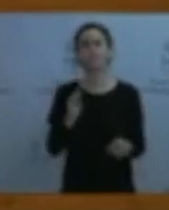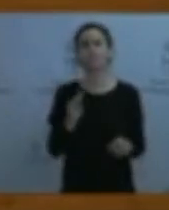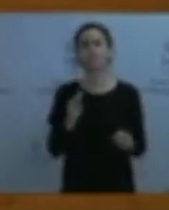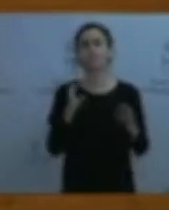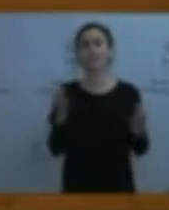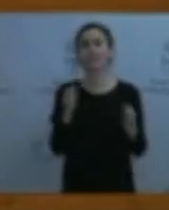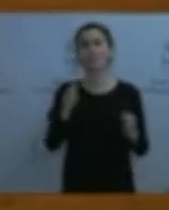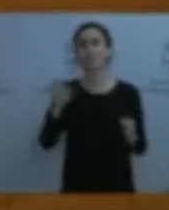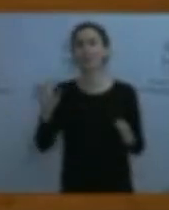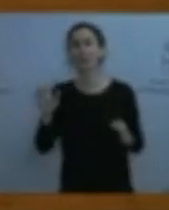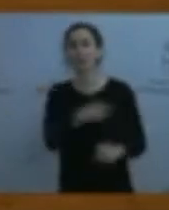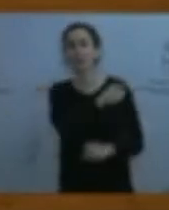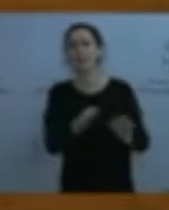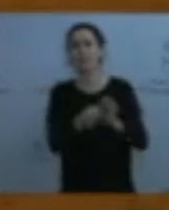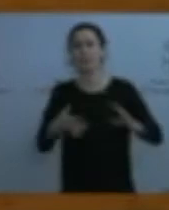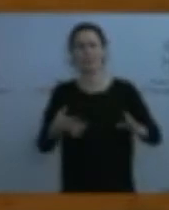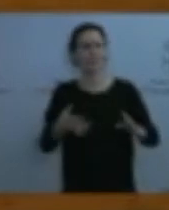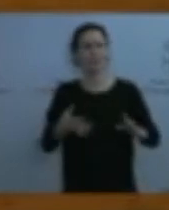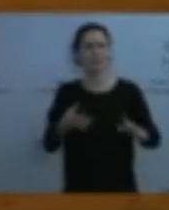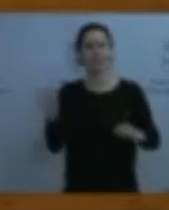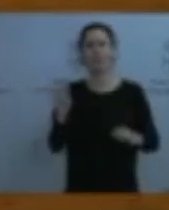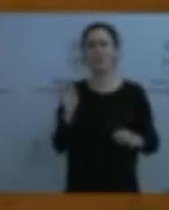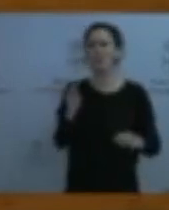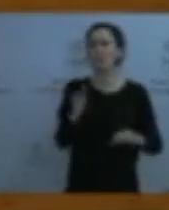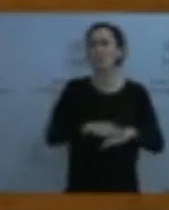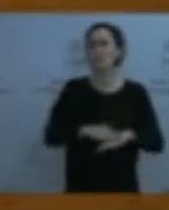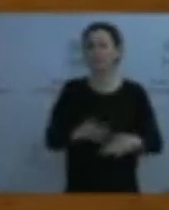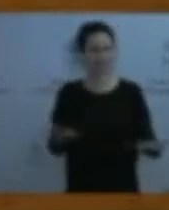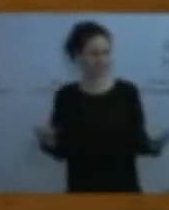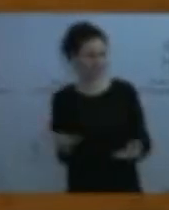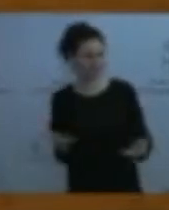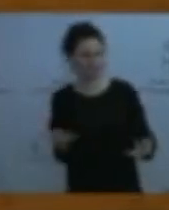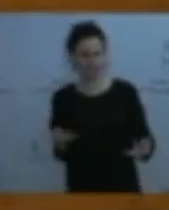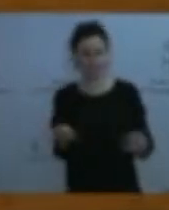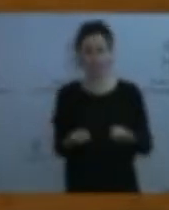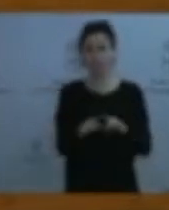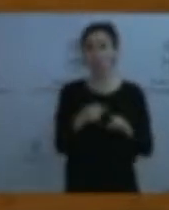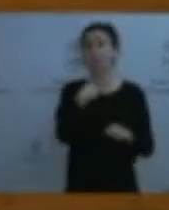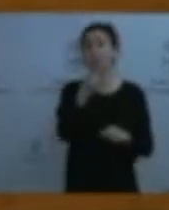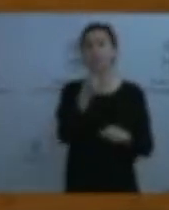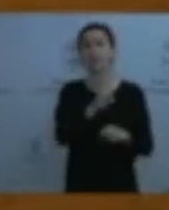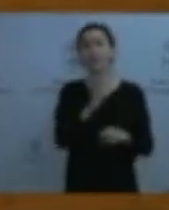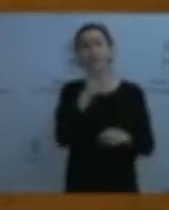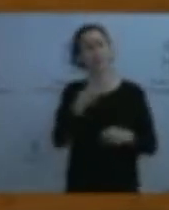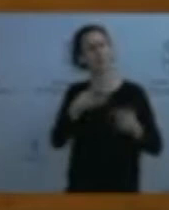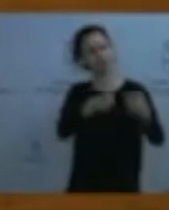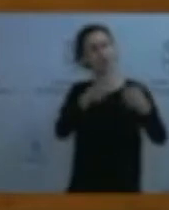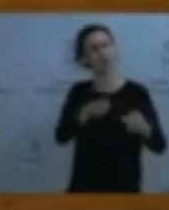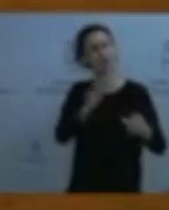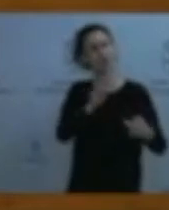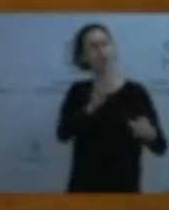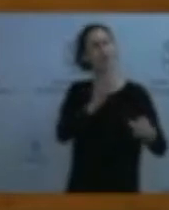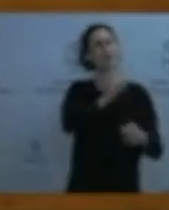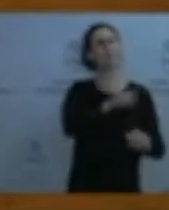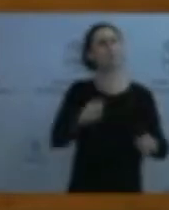¿por qué no le preguntábamos por Venezuela? Es la cortina de humo que ustedes usan cuando no tienen nada que decir, el PP cuando no quiere hablar de corrupción,